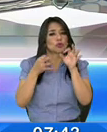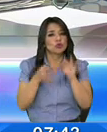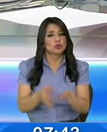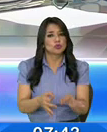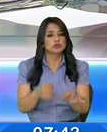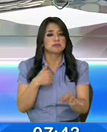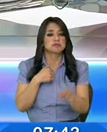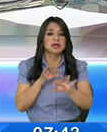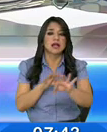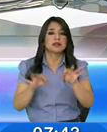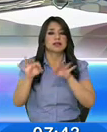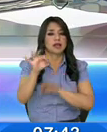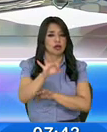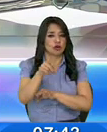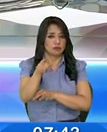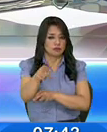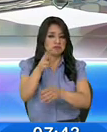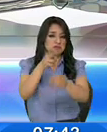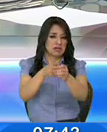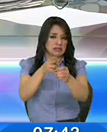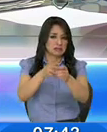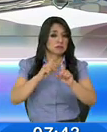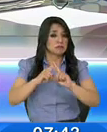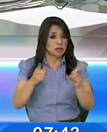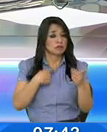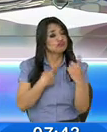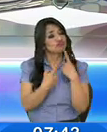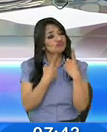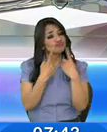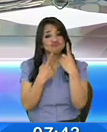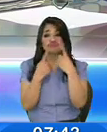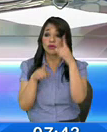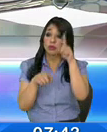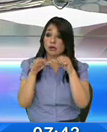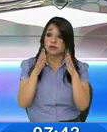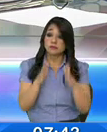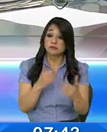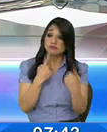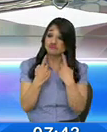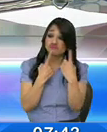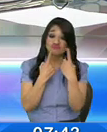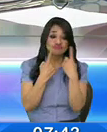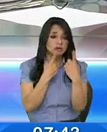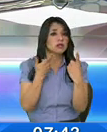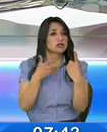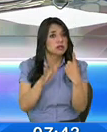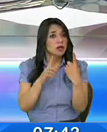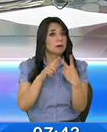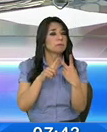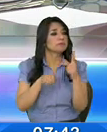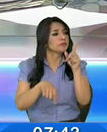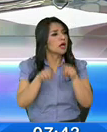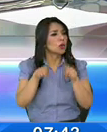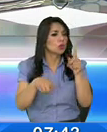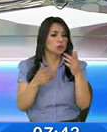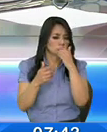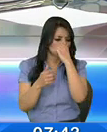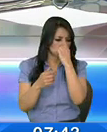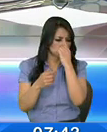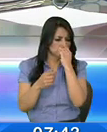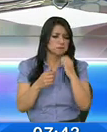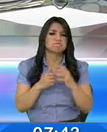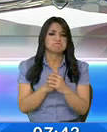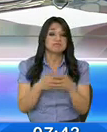mi alterno pero he conversado con algunos asambleístas he conversado con algunos con